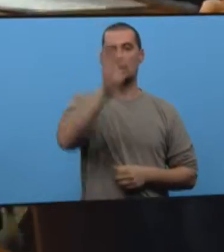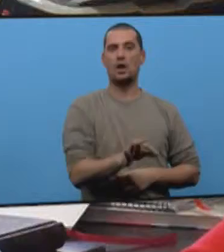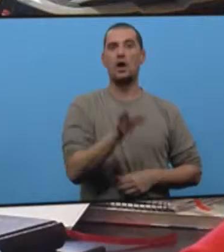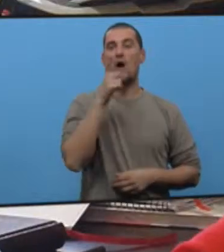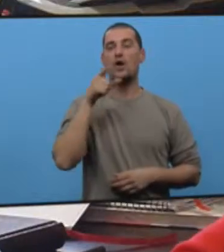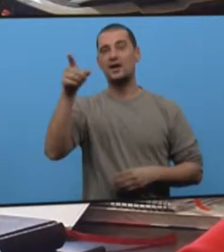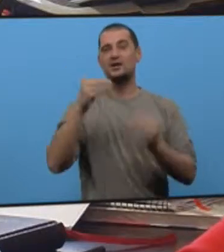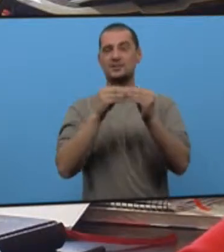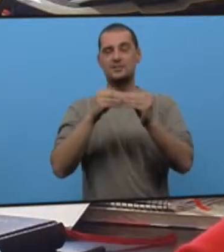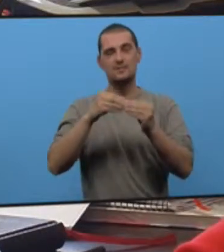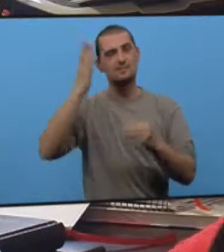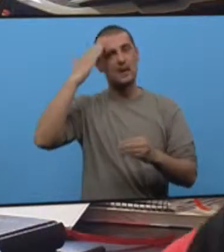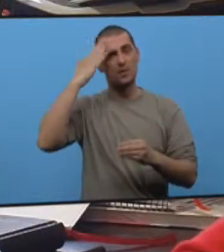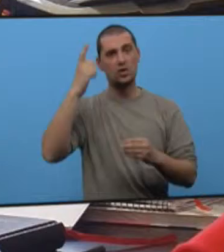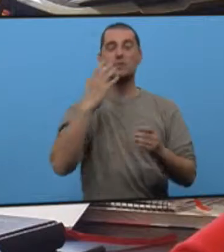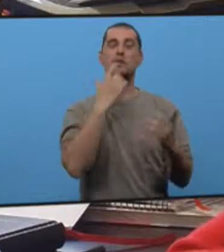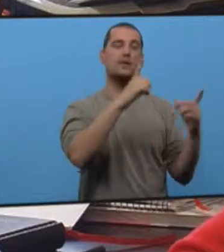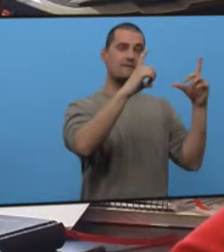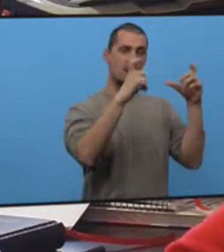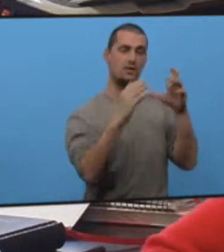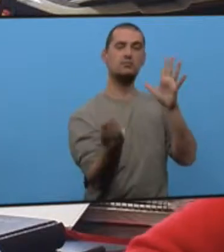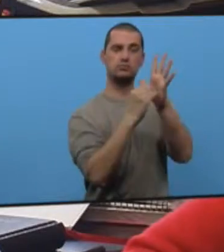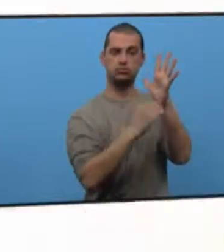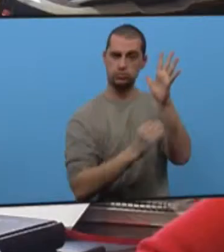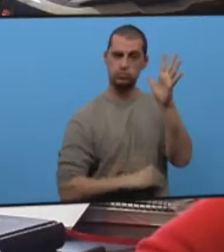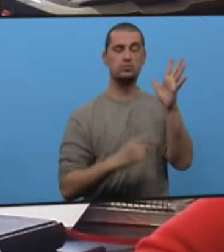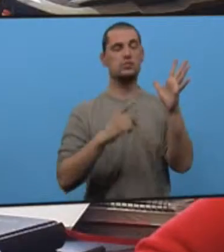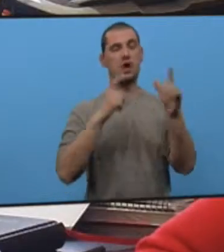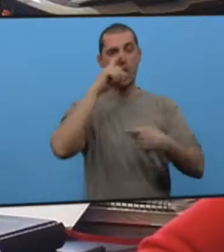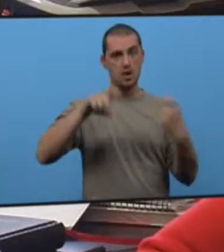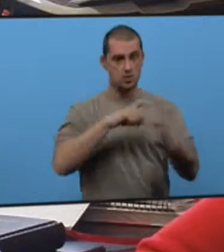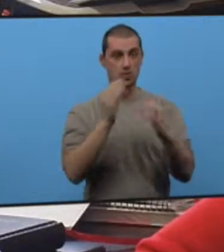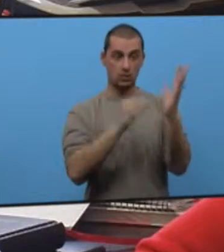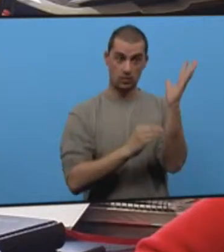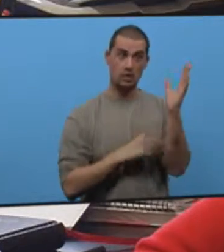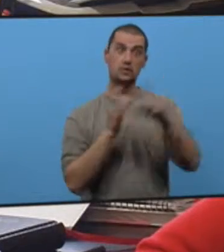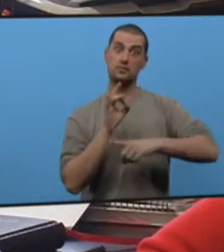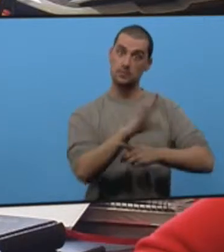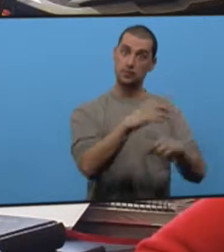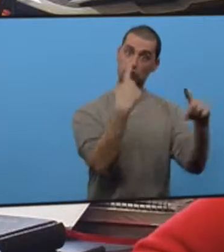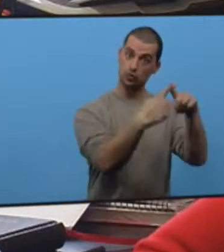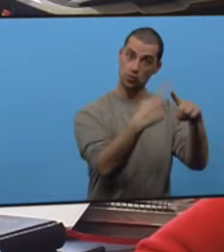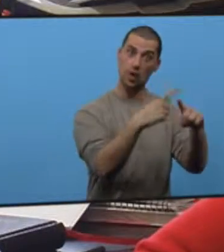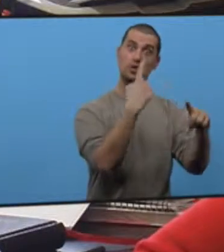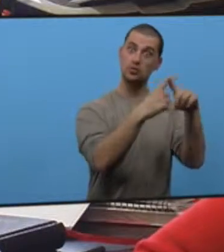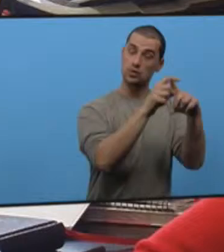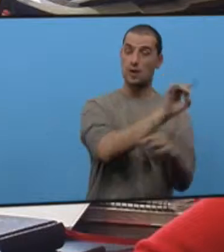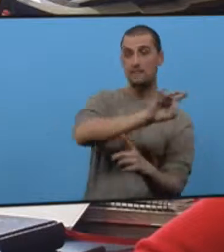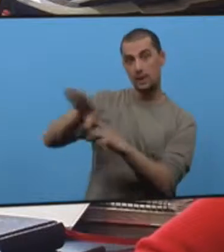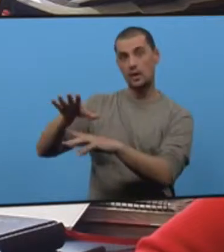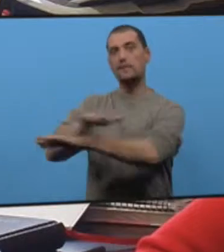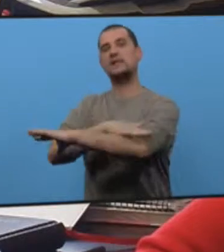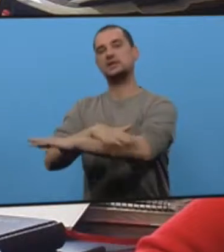elaborar unha memoria, pois unha serie de fotos, unha memoria de todos os anos. Eso envíase á Xunta, e a Xunta enviou ao